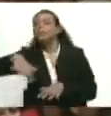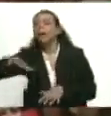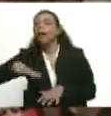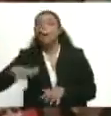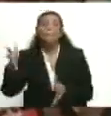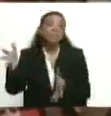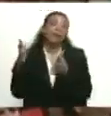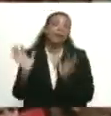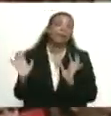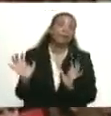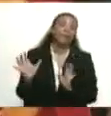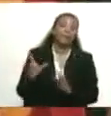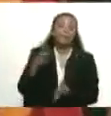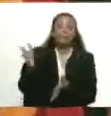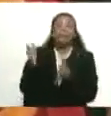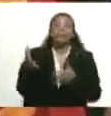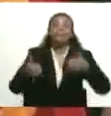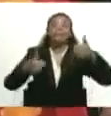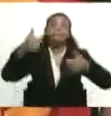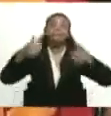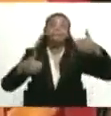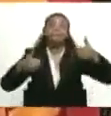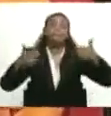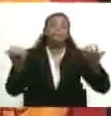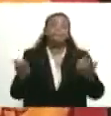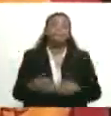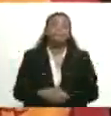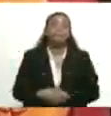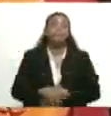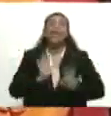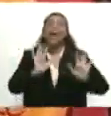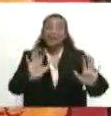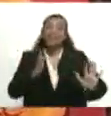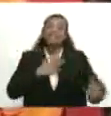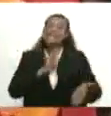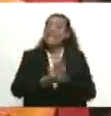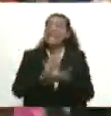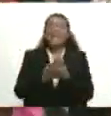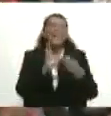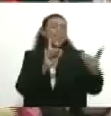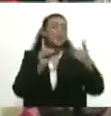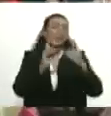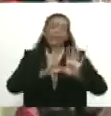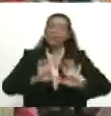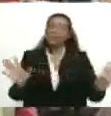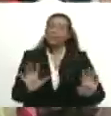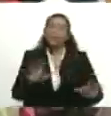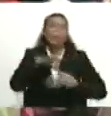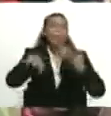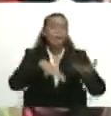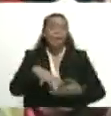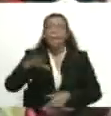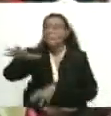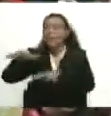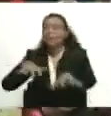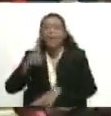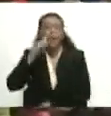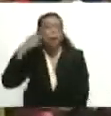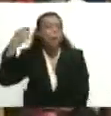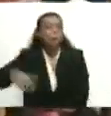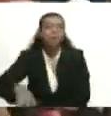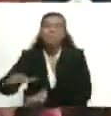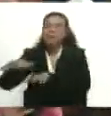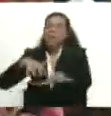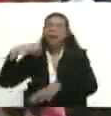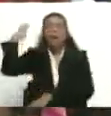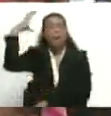Ganamos. Ganamos, ganamos, ganamos. Dejémoslo así, no discutamos más. No hay ningún problema. ¿Dónde están los hombres